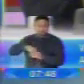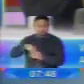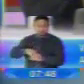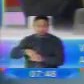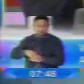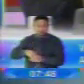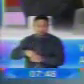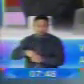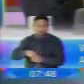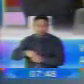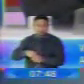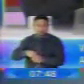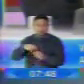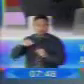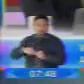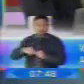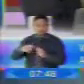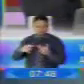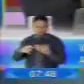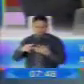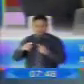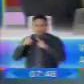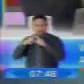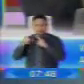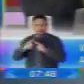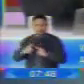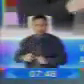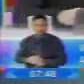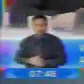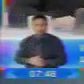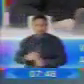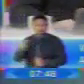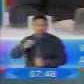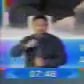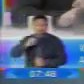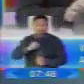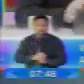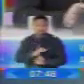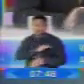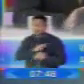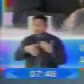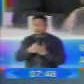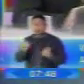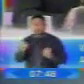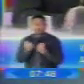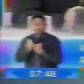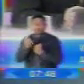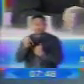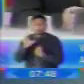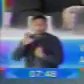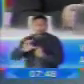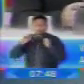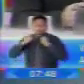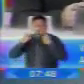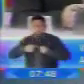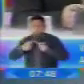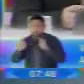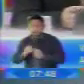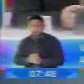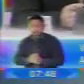fondos... pero hay varios, veo que hay un montón de fondos ahora. Sí, son todas líneas de fomento que hemos lanzado